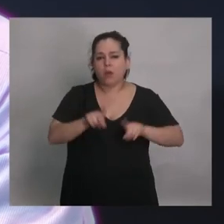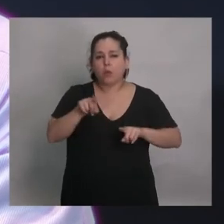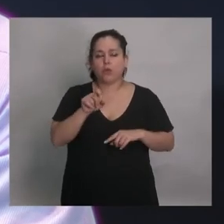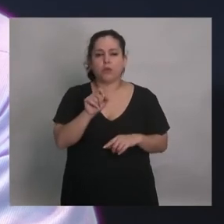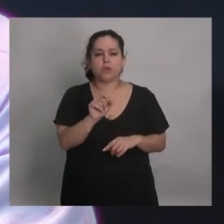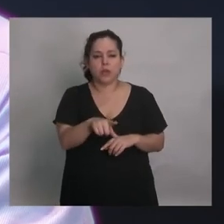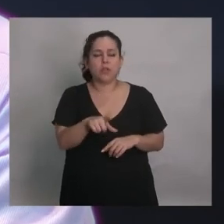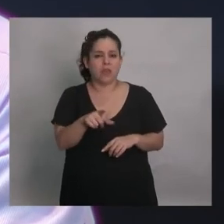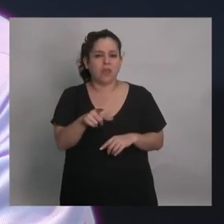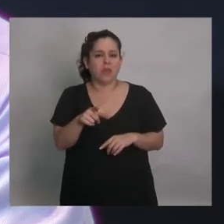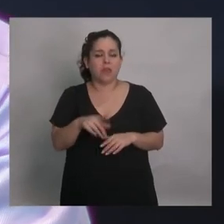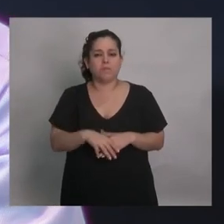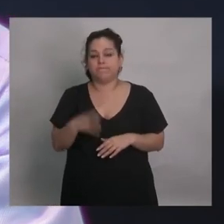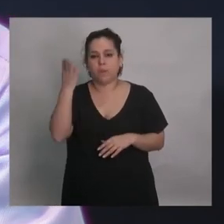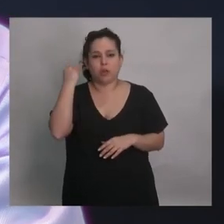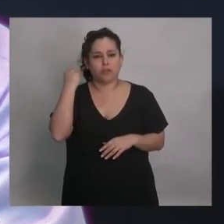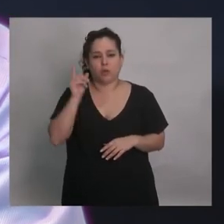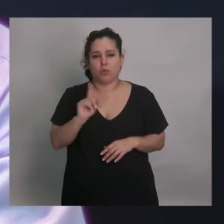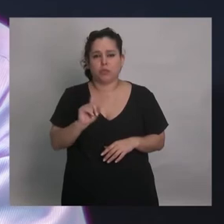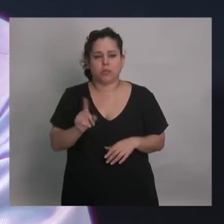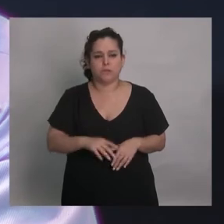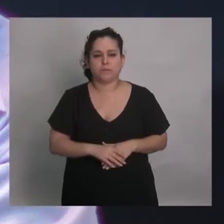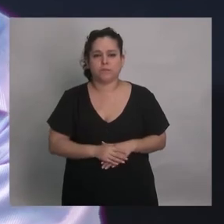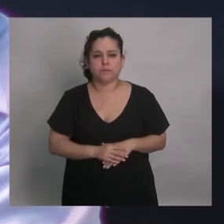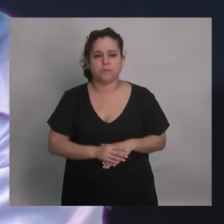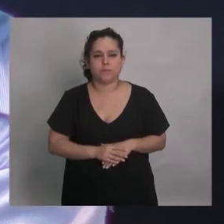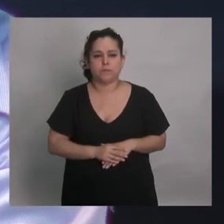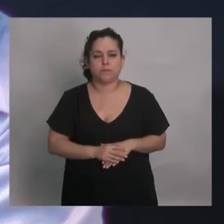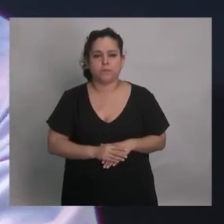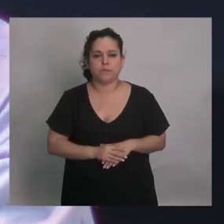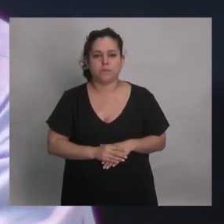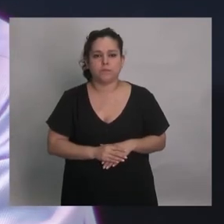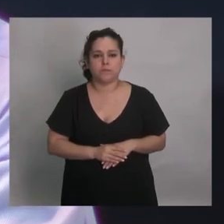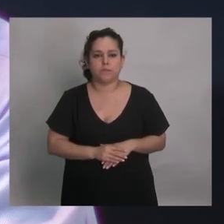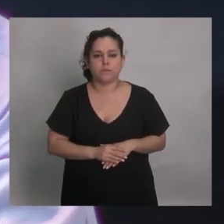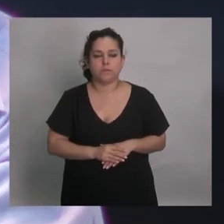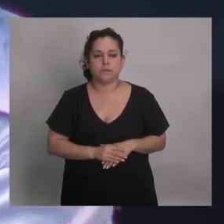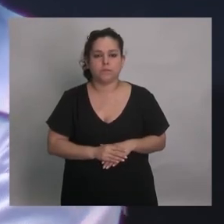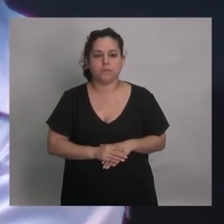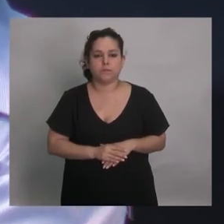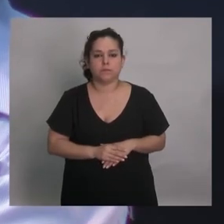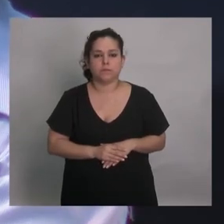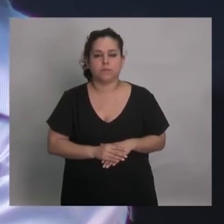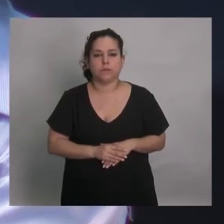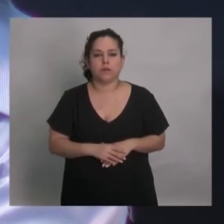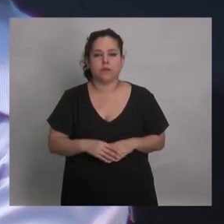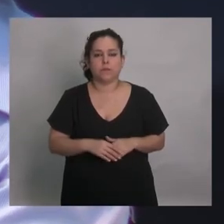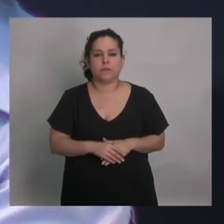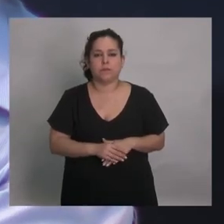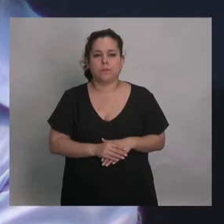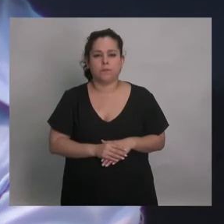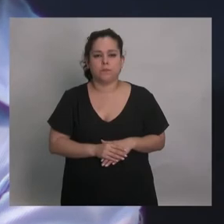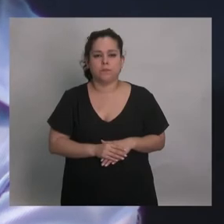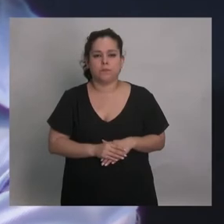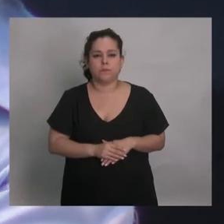entre otros por la vía electoral hoy se recordó lo golpe de estado quiero recordar el golpe contra manuel